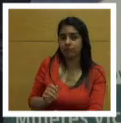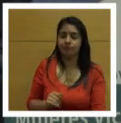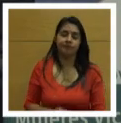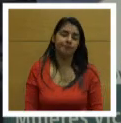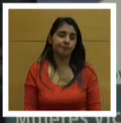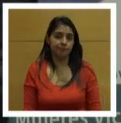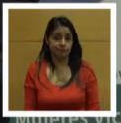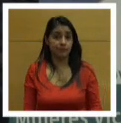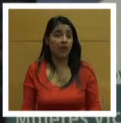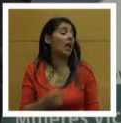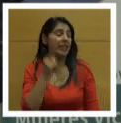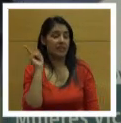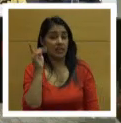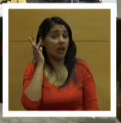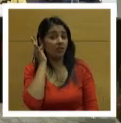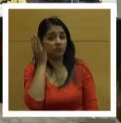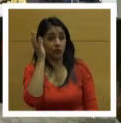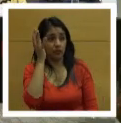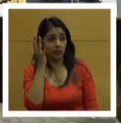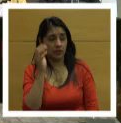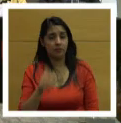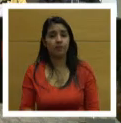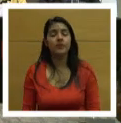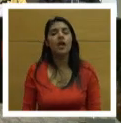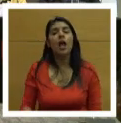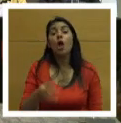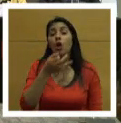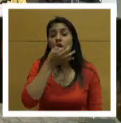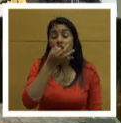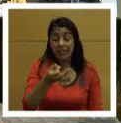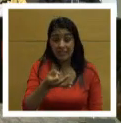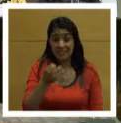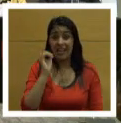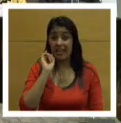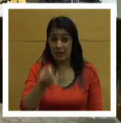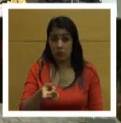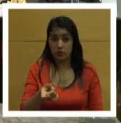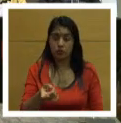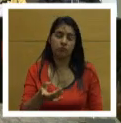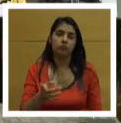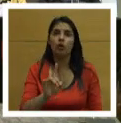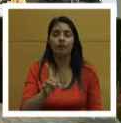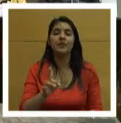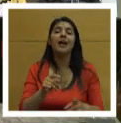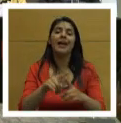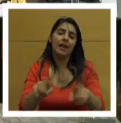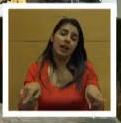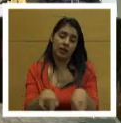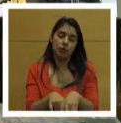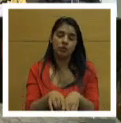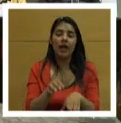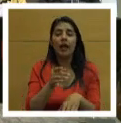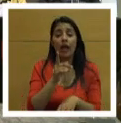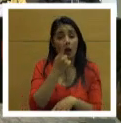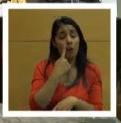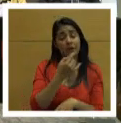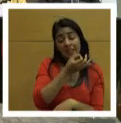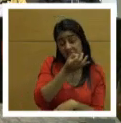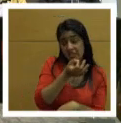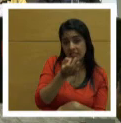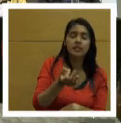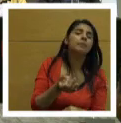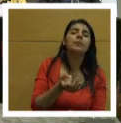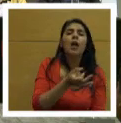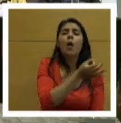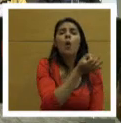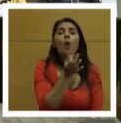En el contexto de lo que él declara en el juicio, o en la causa más que en el juicio, lo que él declara en algún momento en la causa, él